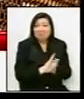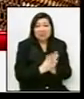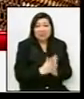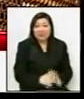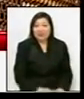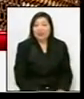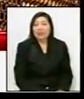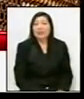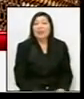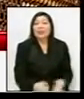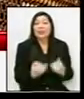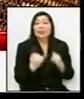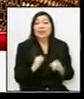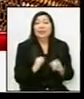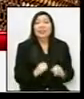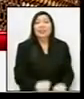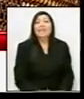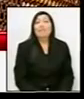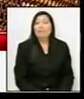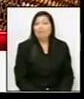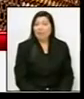no lo encuentro